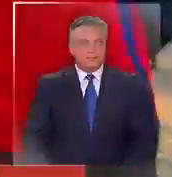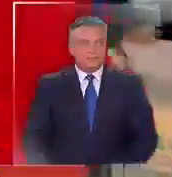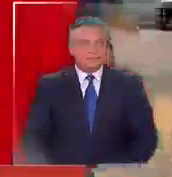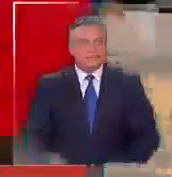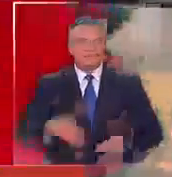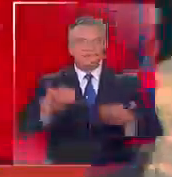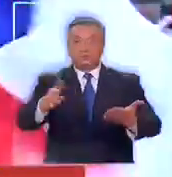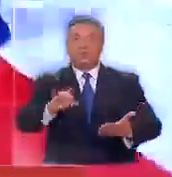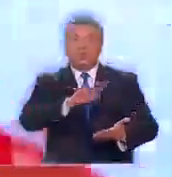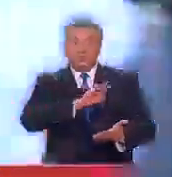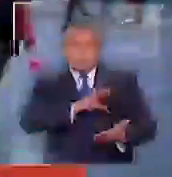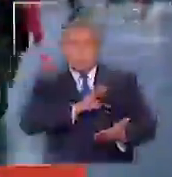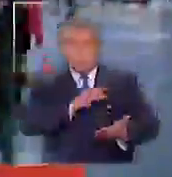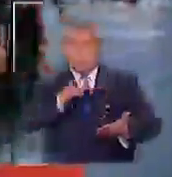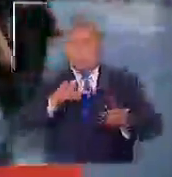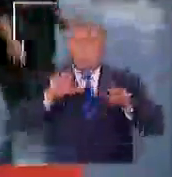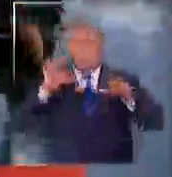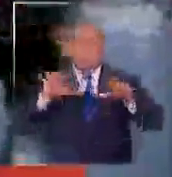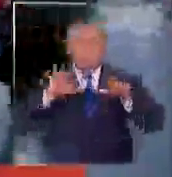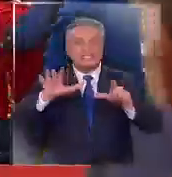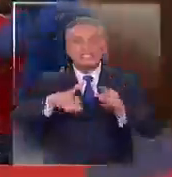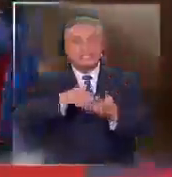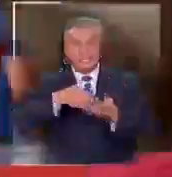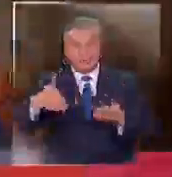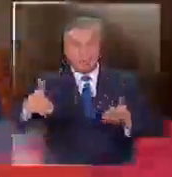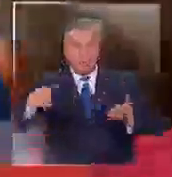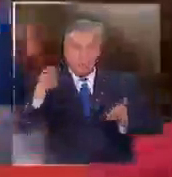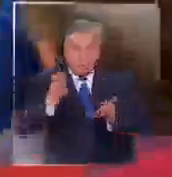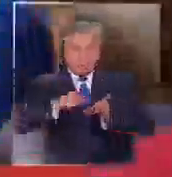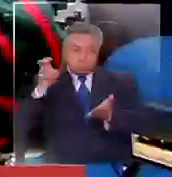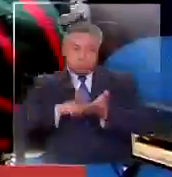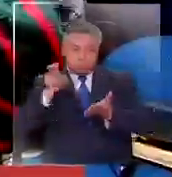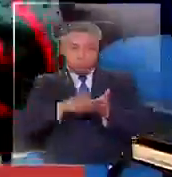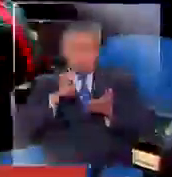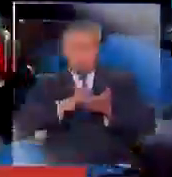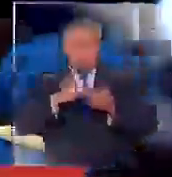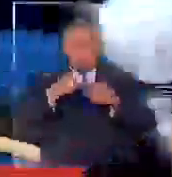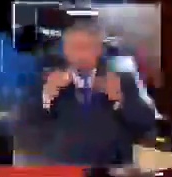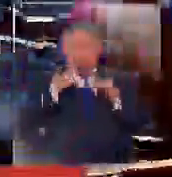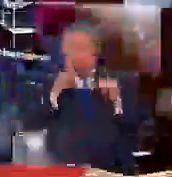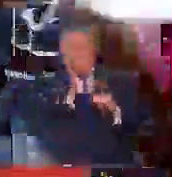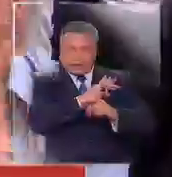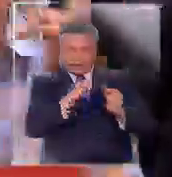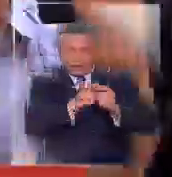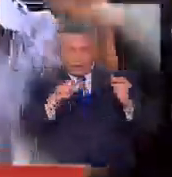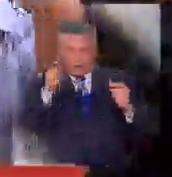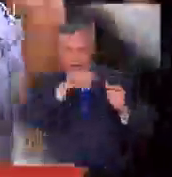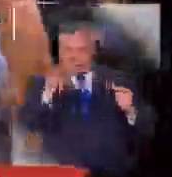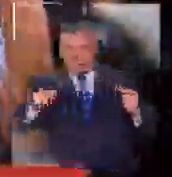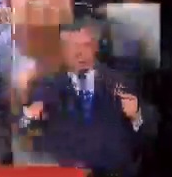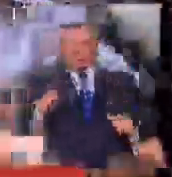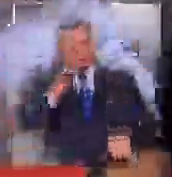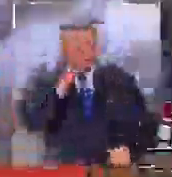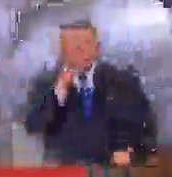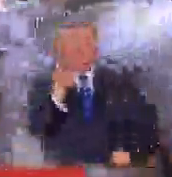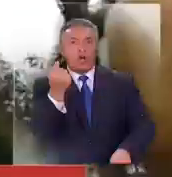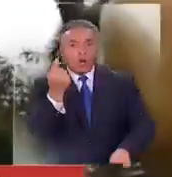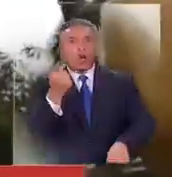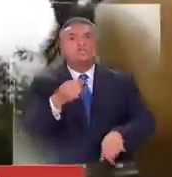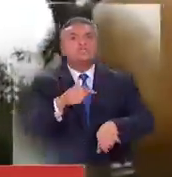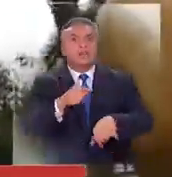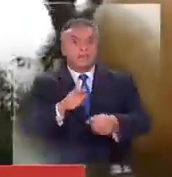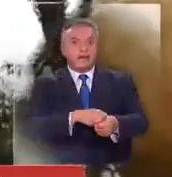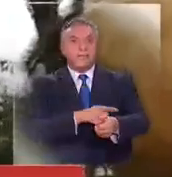Mientras en Chile 17 millones celebraban, en distintas partes de la patria habían 11 familias que se lo sufrieron todo para